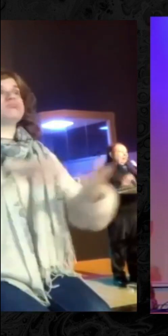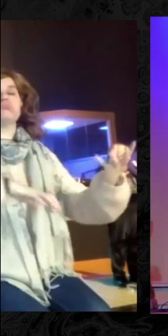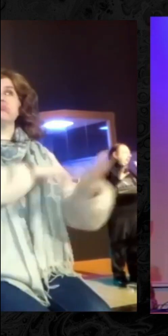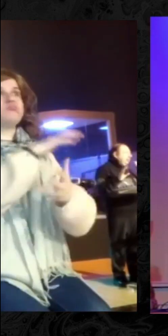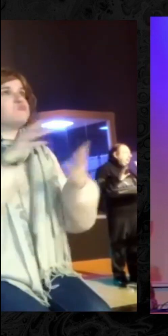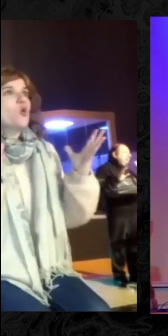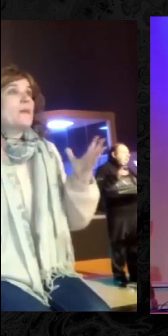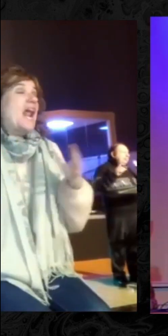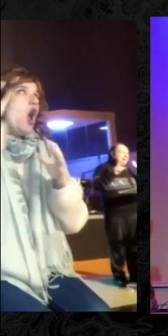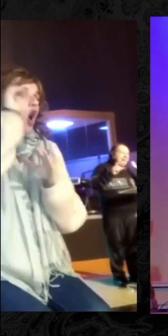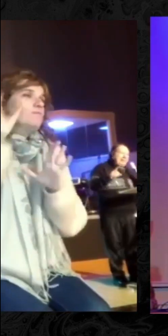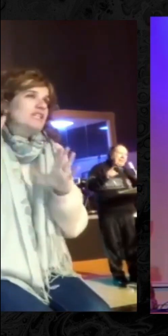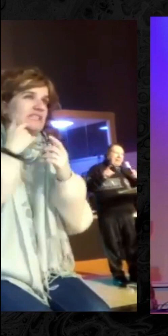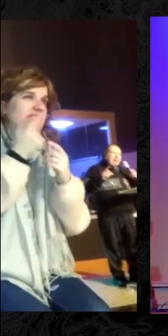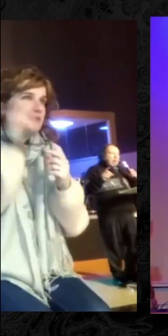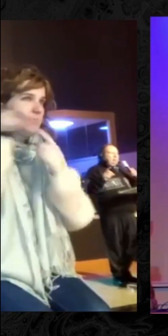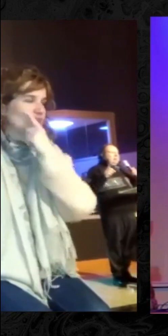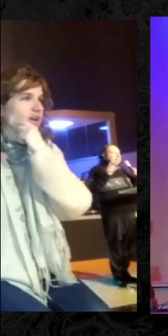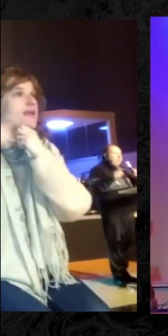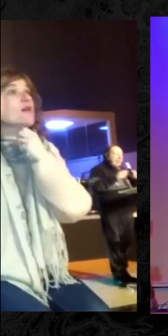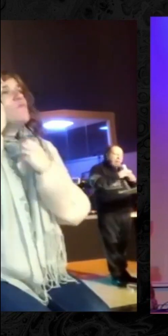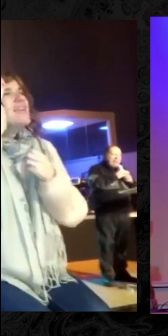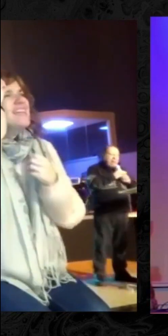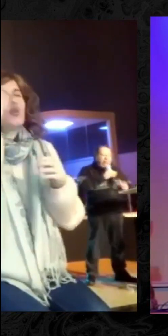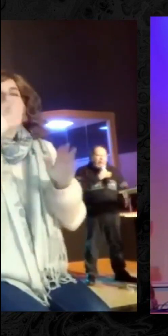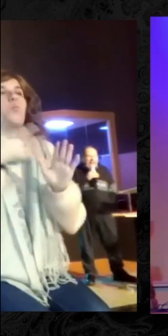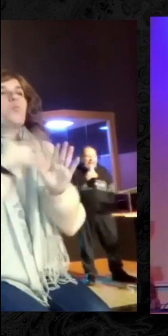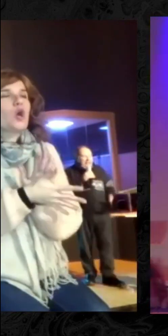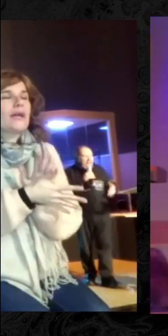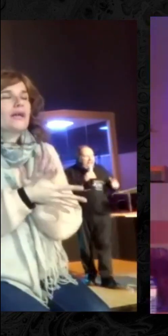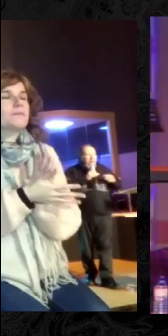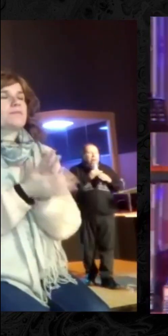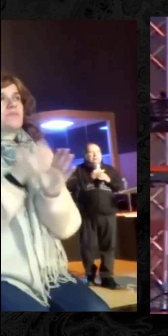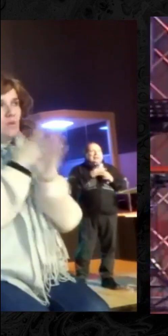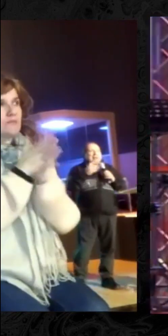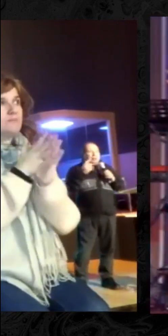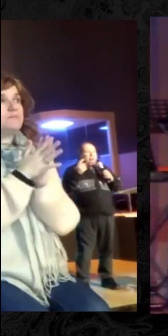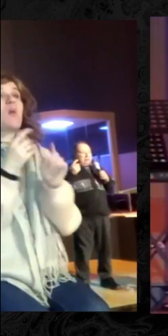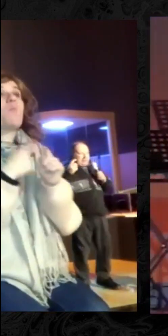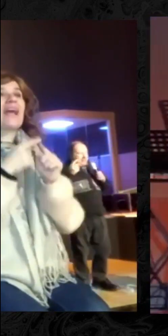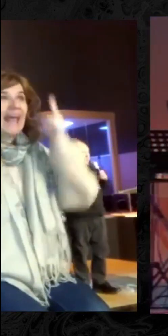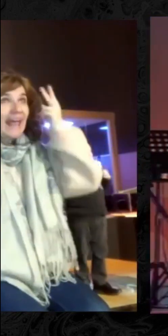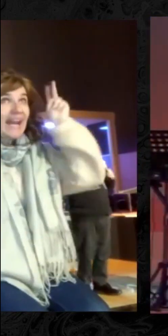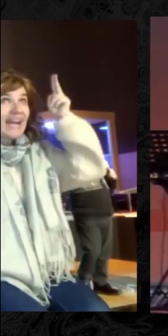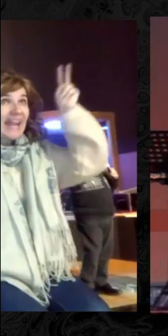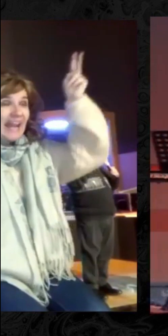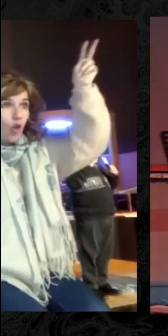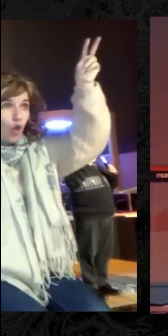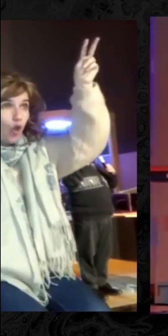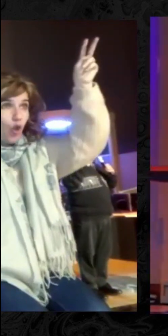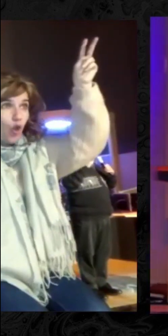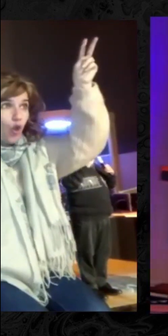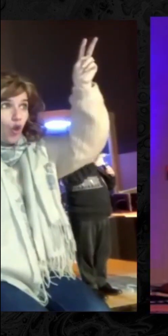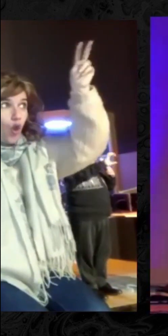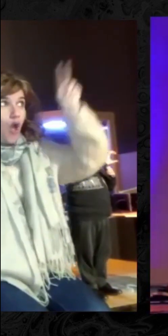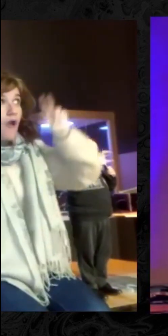es lo que él dice dice en qué me baso y de me baso en esto porque los renos dice cuando ven un